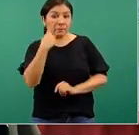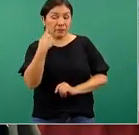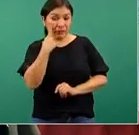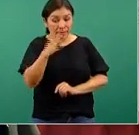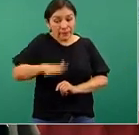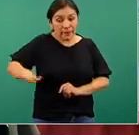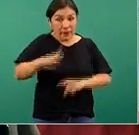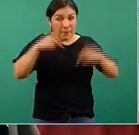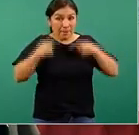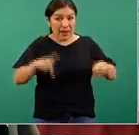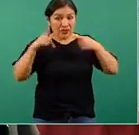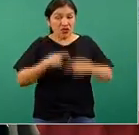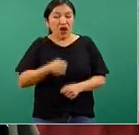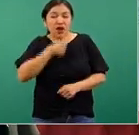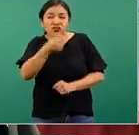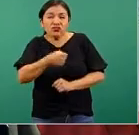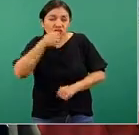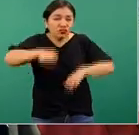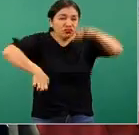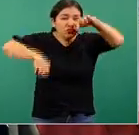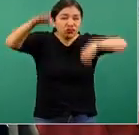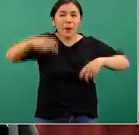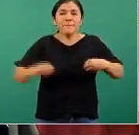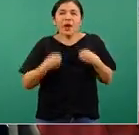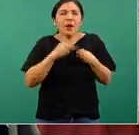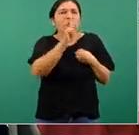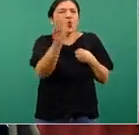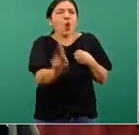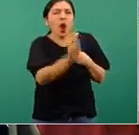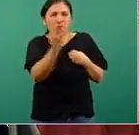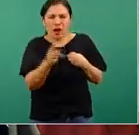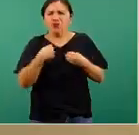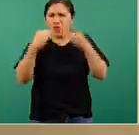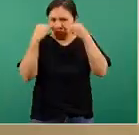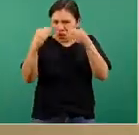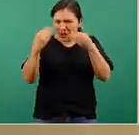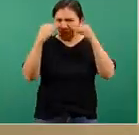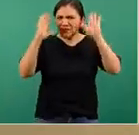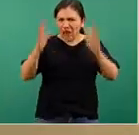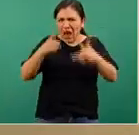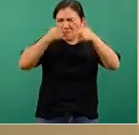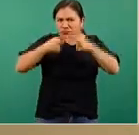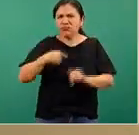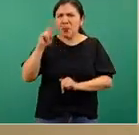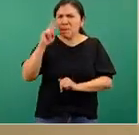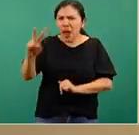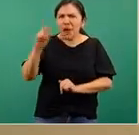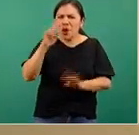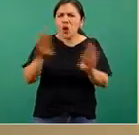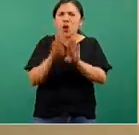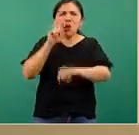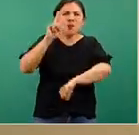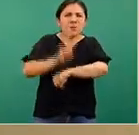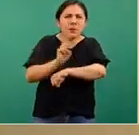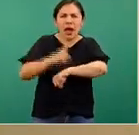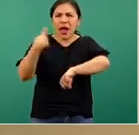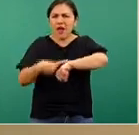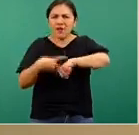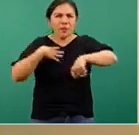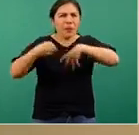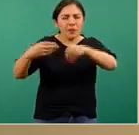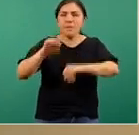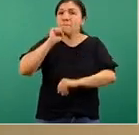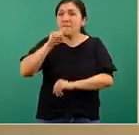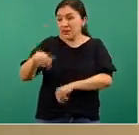personas adultas mayores que viven en las regiones rurales, como lo hemos demostrado también con las estadísticas de la vigilancia epidemiológica de esta